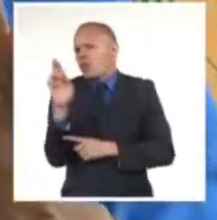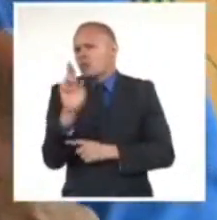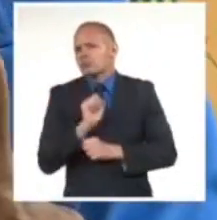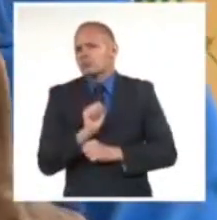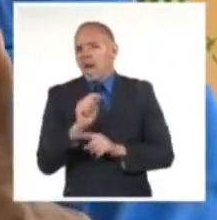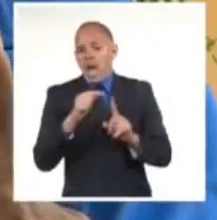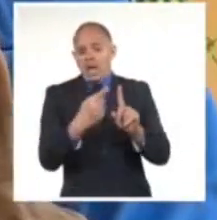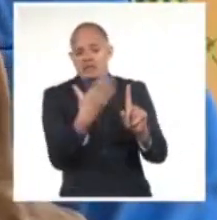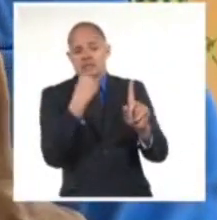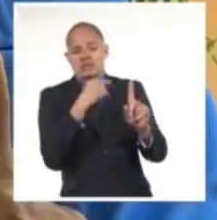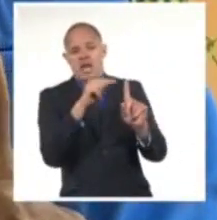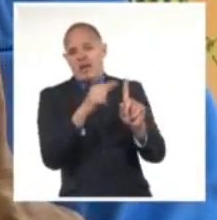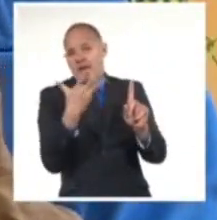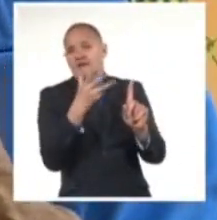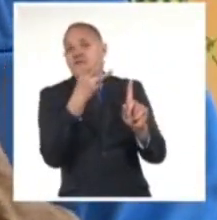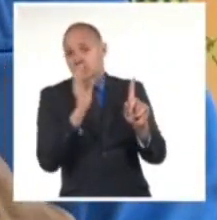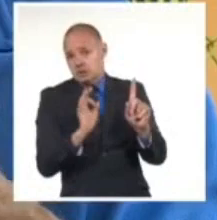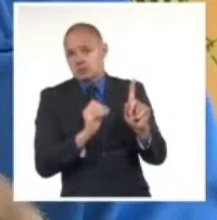confianza